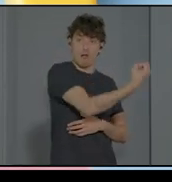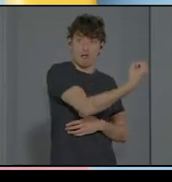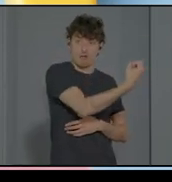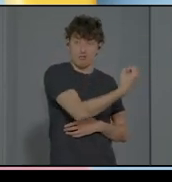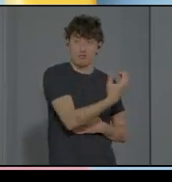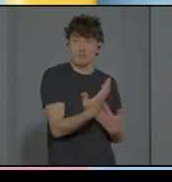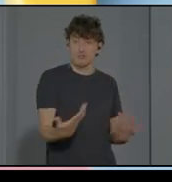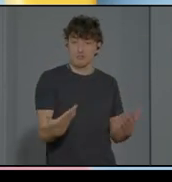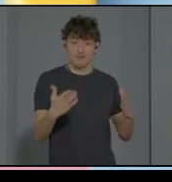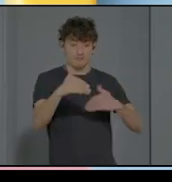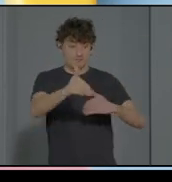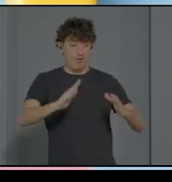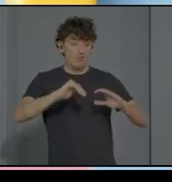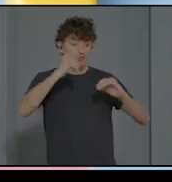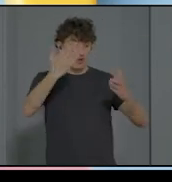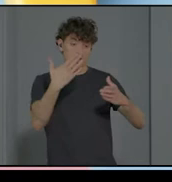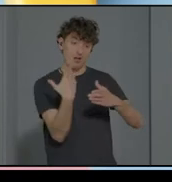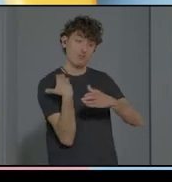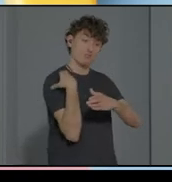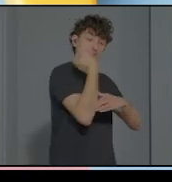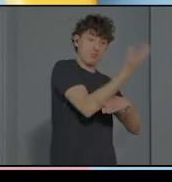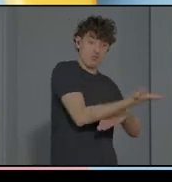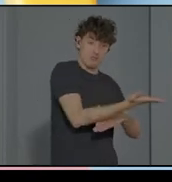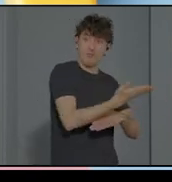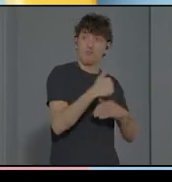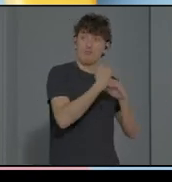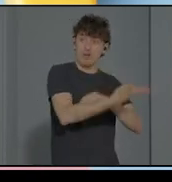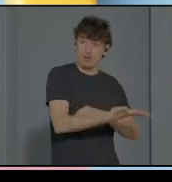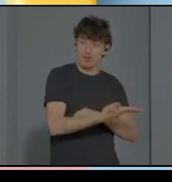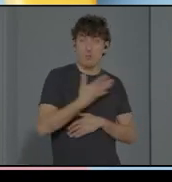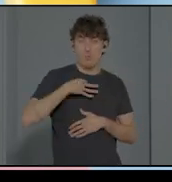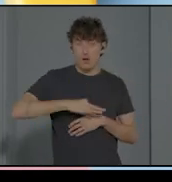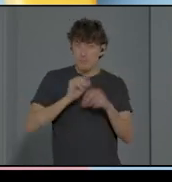la actividad central periférica y hemos visto un patrón de respuesta